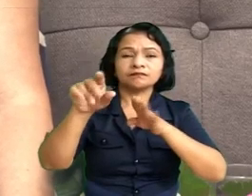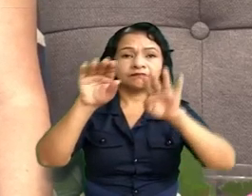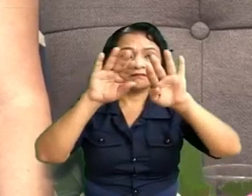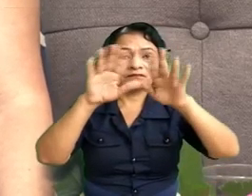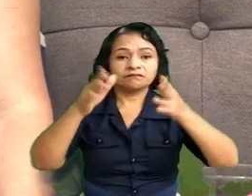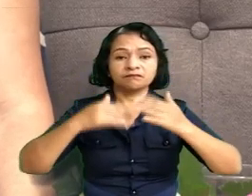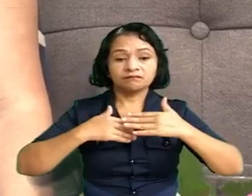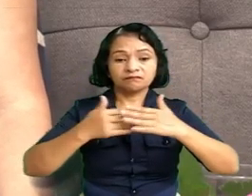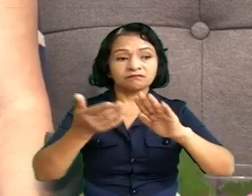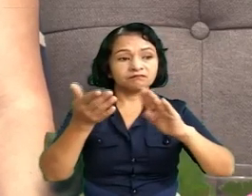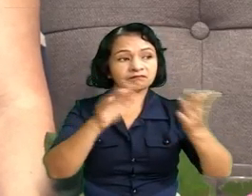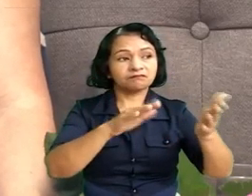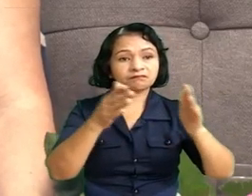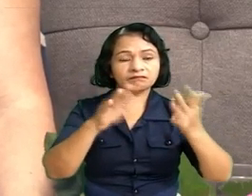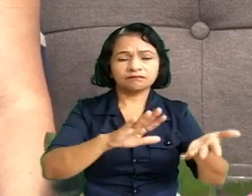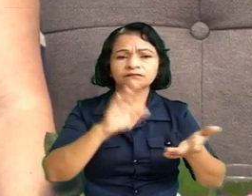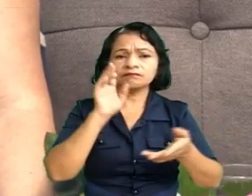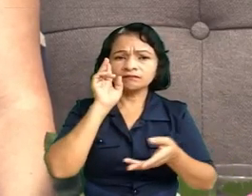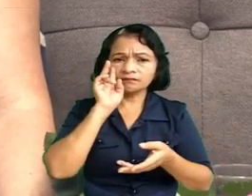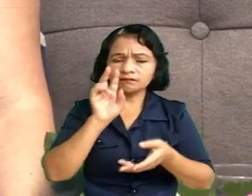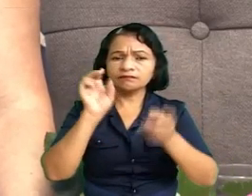Ahora vos te encontrás